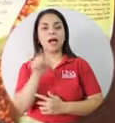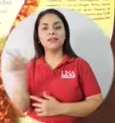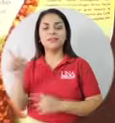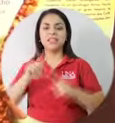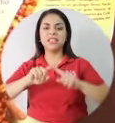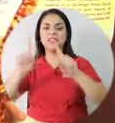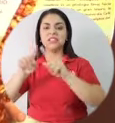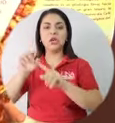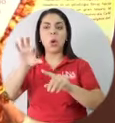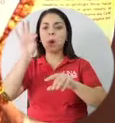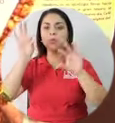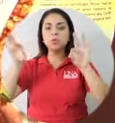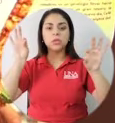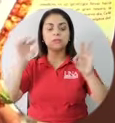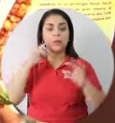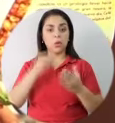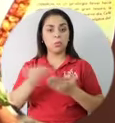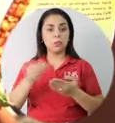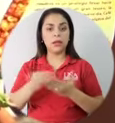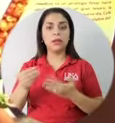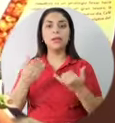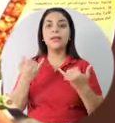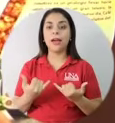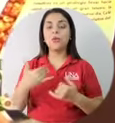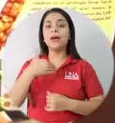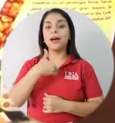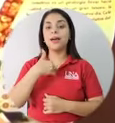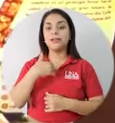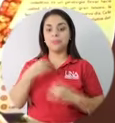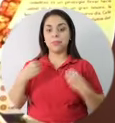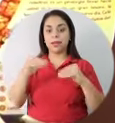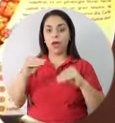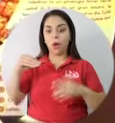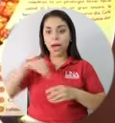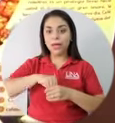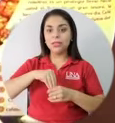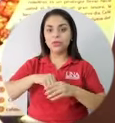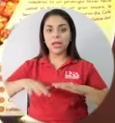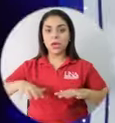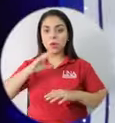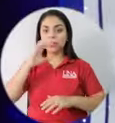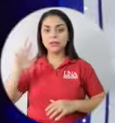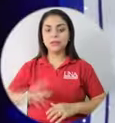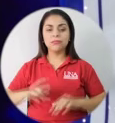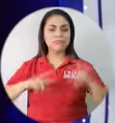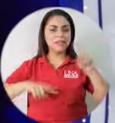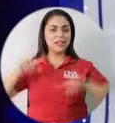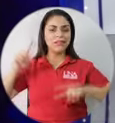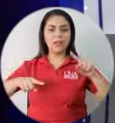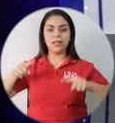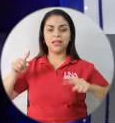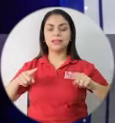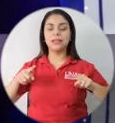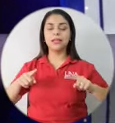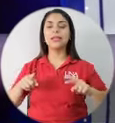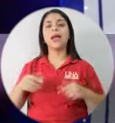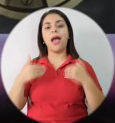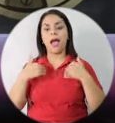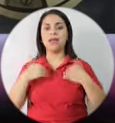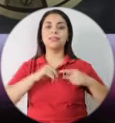estas diferentes opciones de consumo. Y hoy en día tenemos un mercado interno muy diversificado, que implica